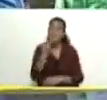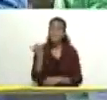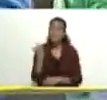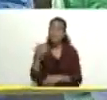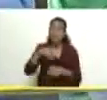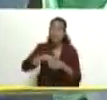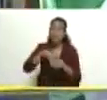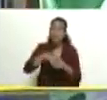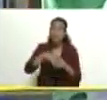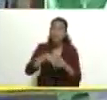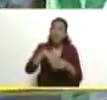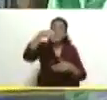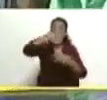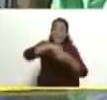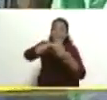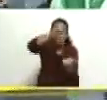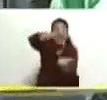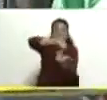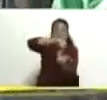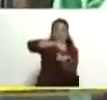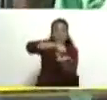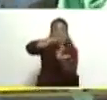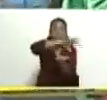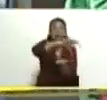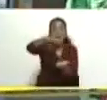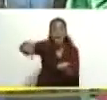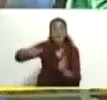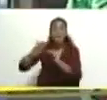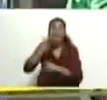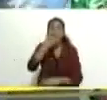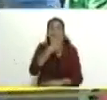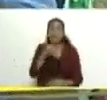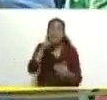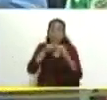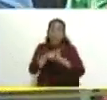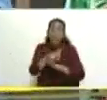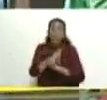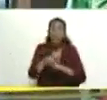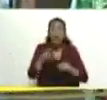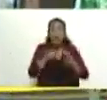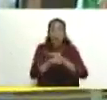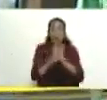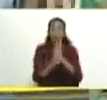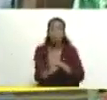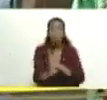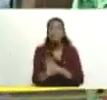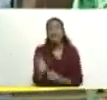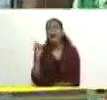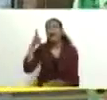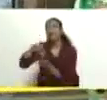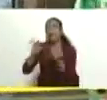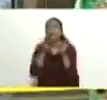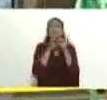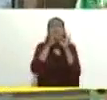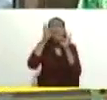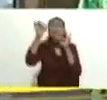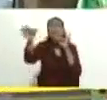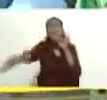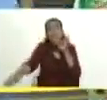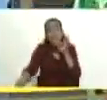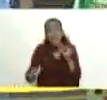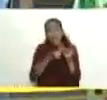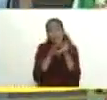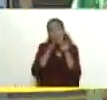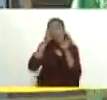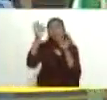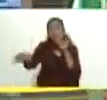centros electorales estén en el epicentro de cada comunidad y sea fácil para la gente ir a votar. Sí. Que la gente no tenga que ir 1 kilómetro, 2 kilómetros, 3 kilómetros. Sobre